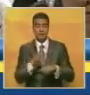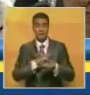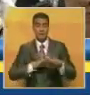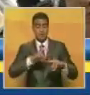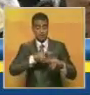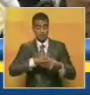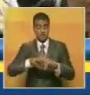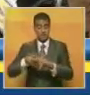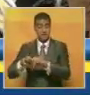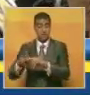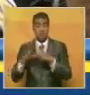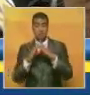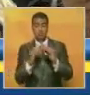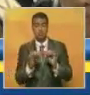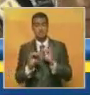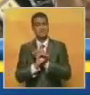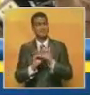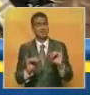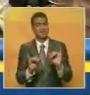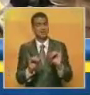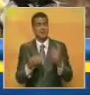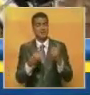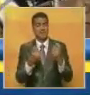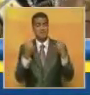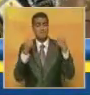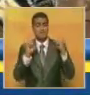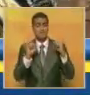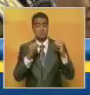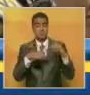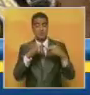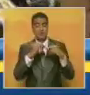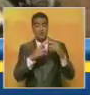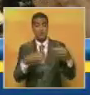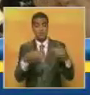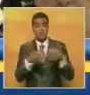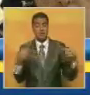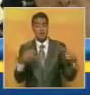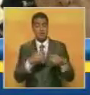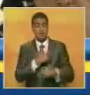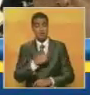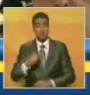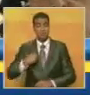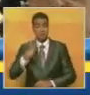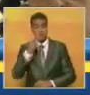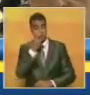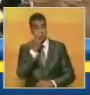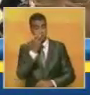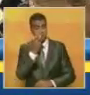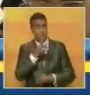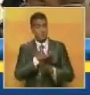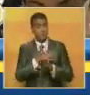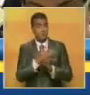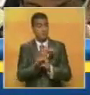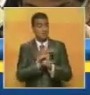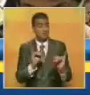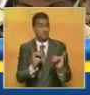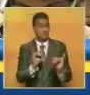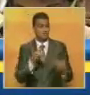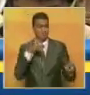todo y que cese la desprofesionalización de la industria eléctrica queremos ser oído Porque queremos que se el